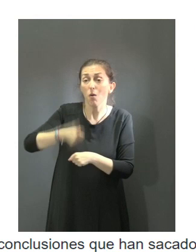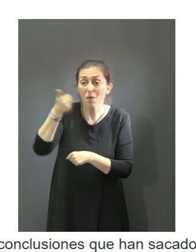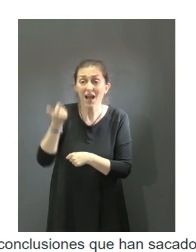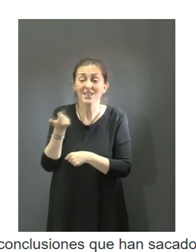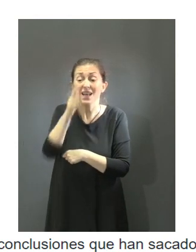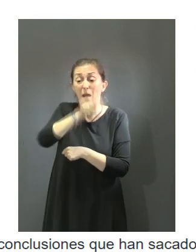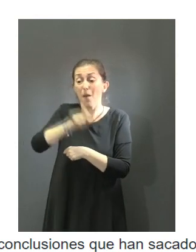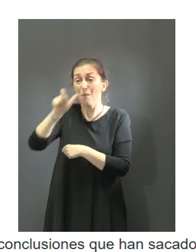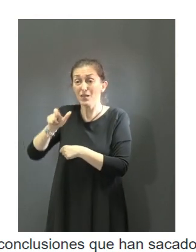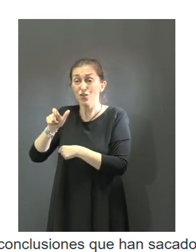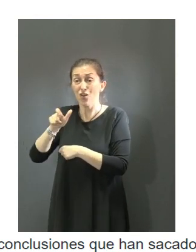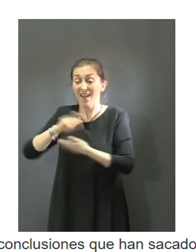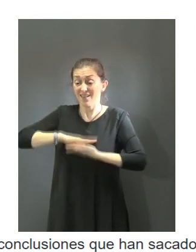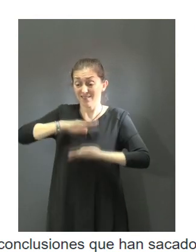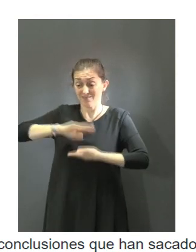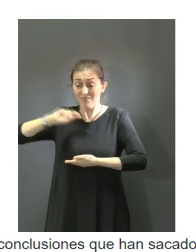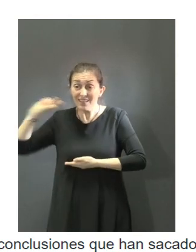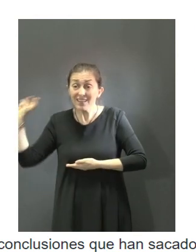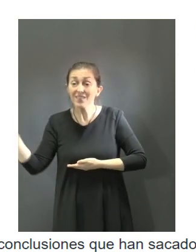donde las personas con diferentes